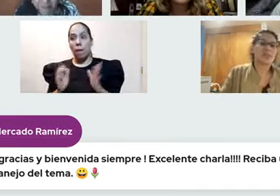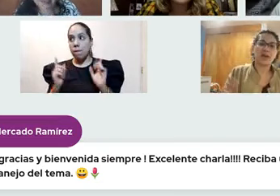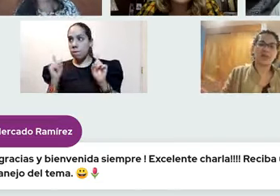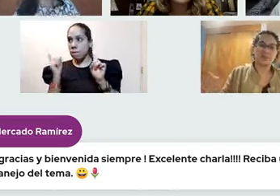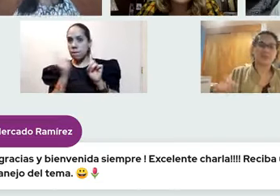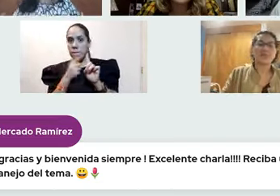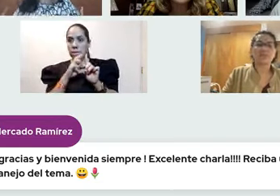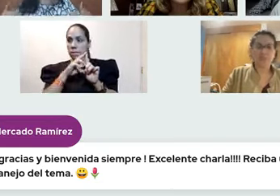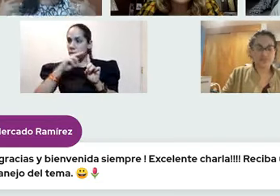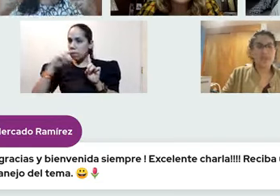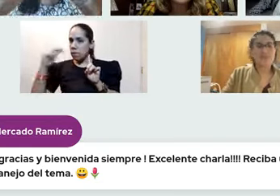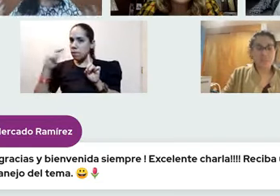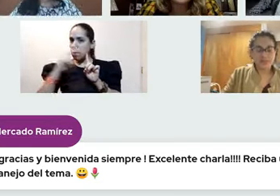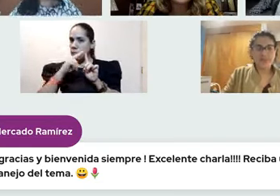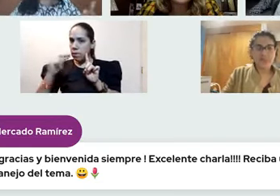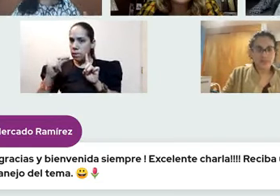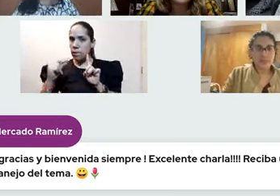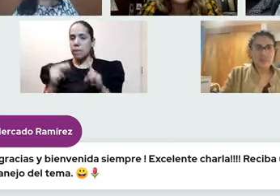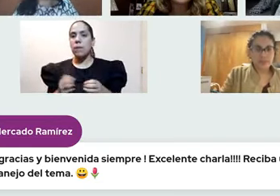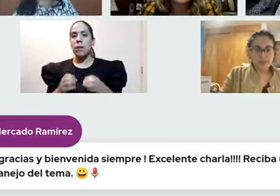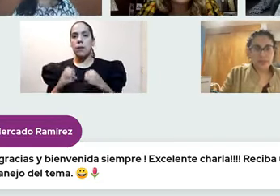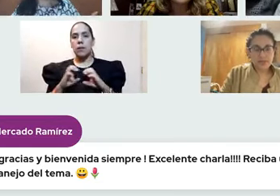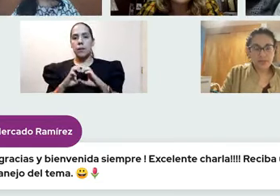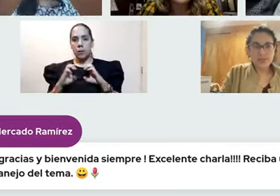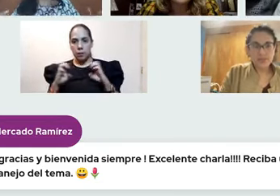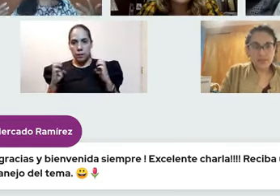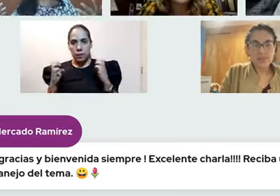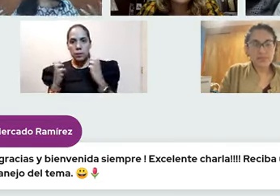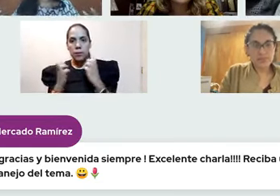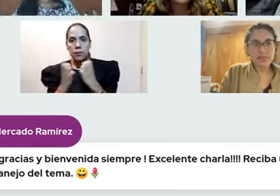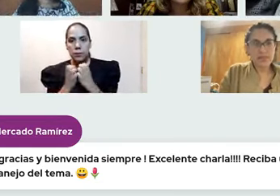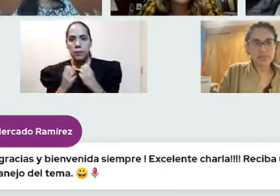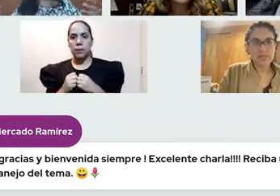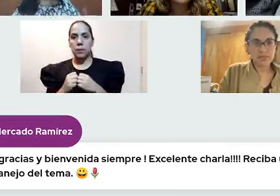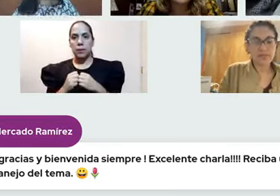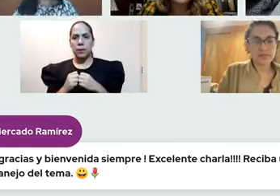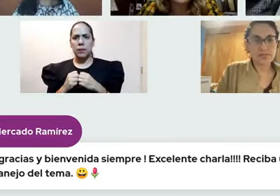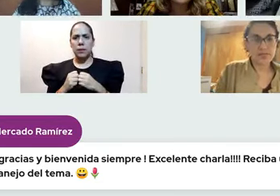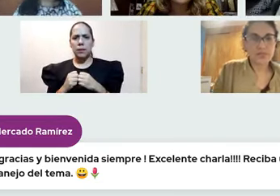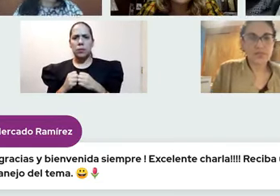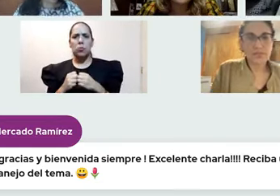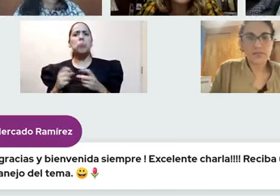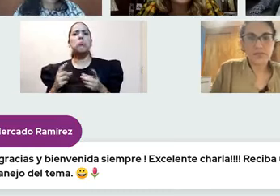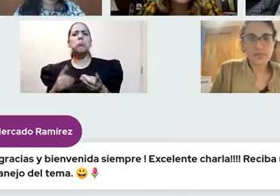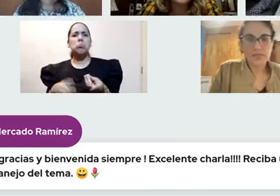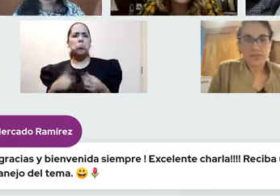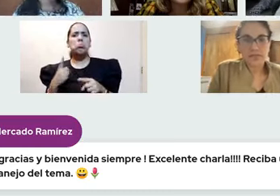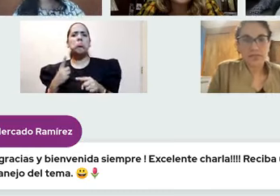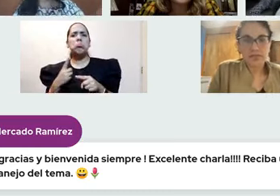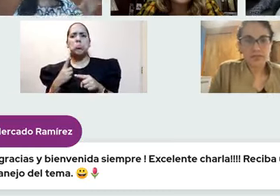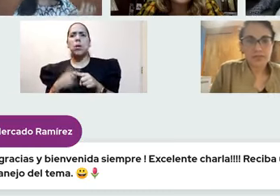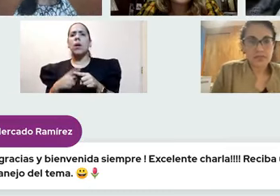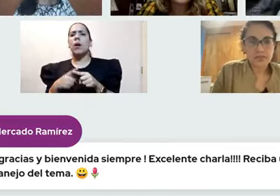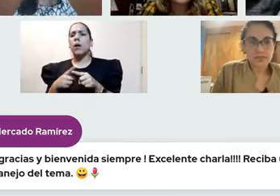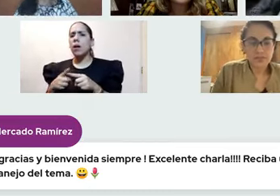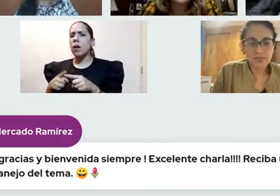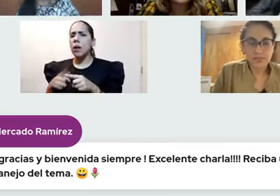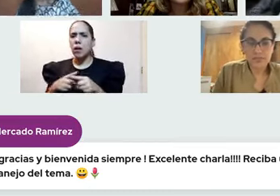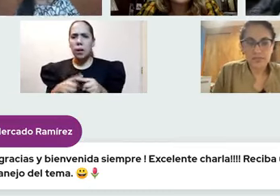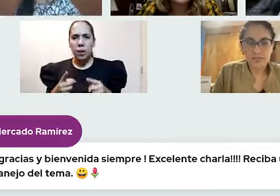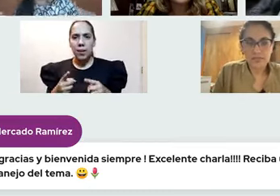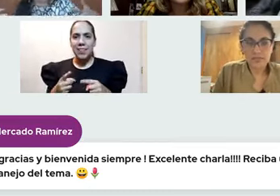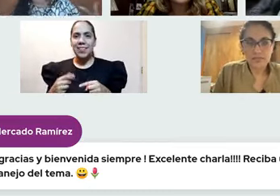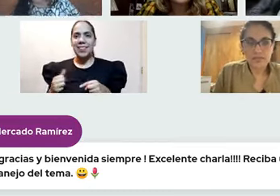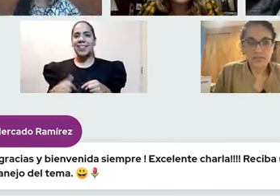este tema, a quienes les guste o quisieran conocer más cómo le saco más provecho a mi